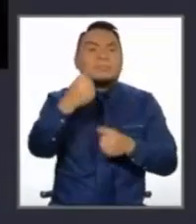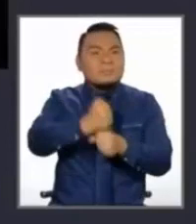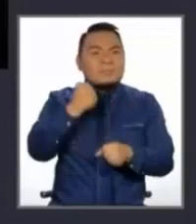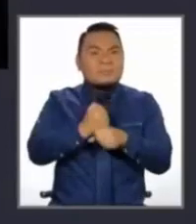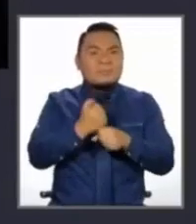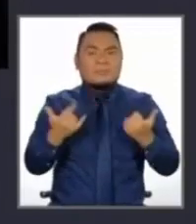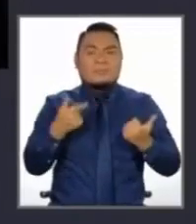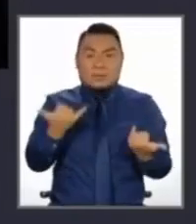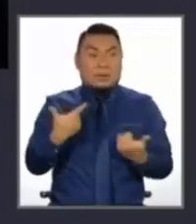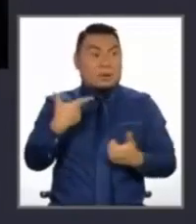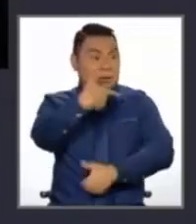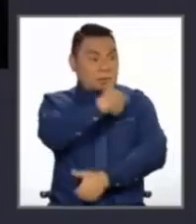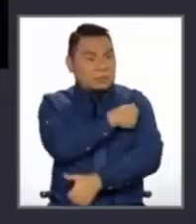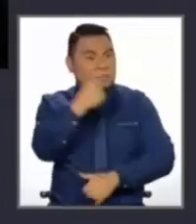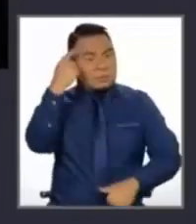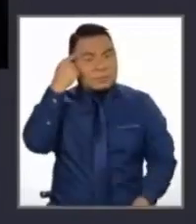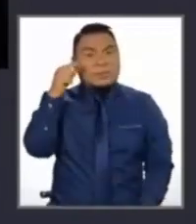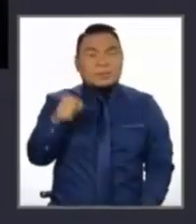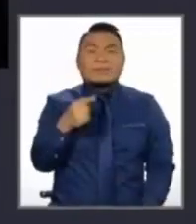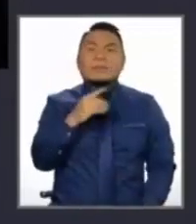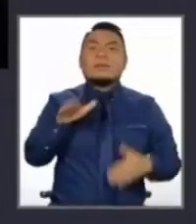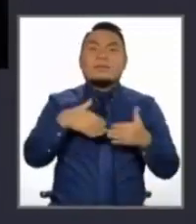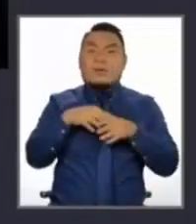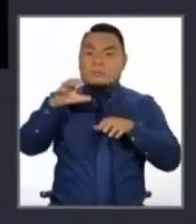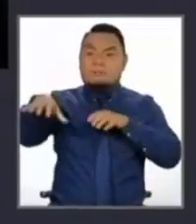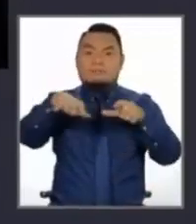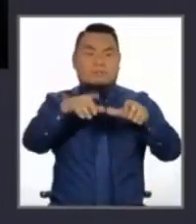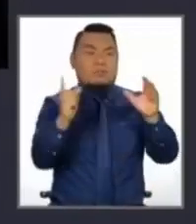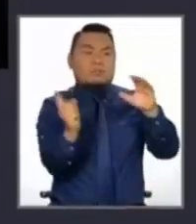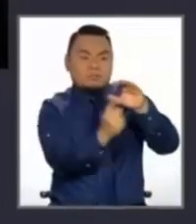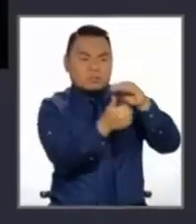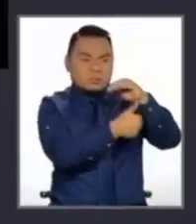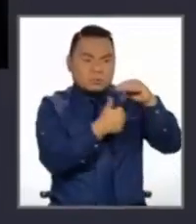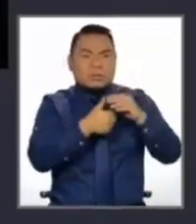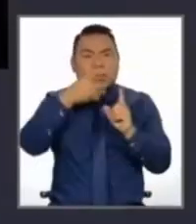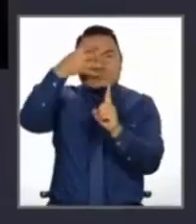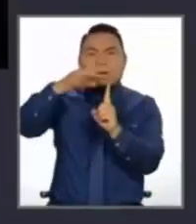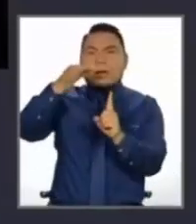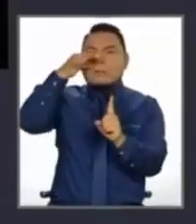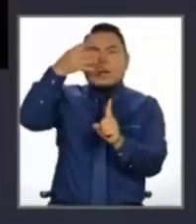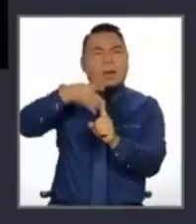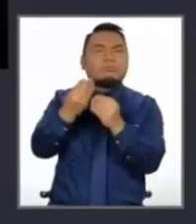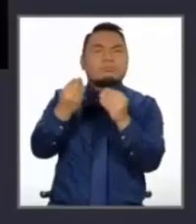que la aplicación de vacunas, así como los centros de aislamiento y el rastreo con pruebas